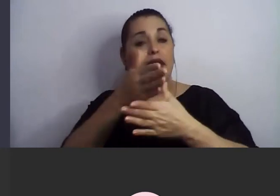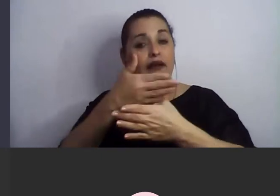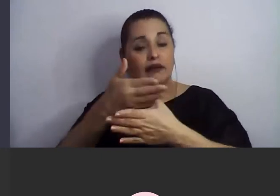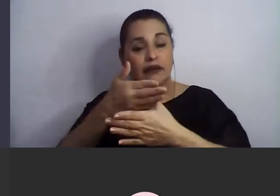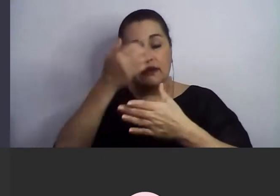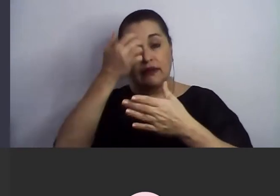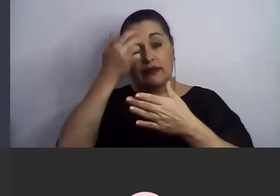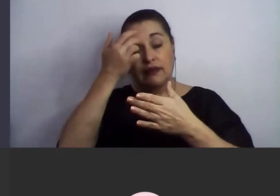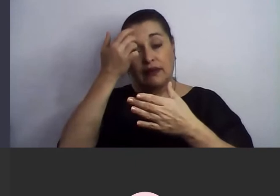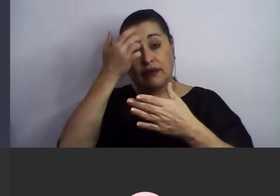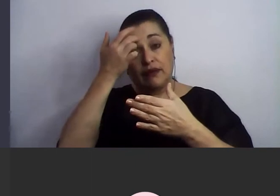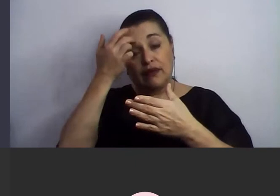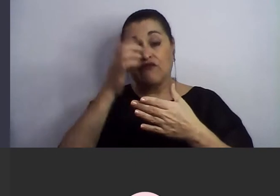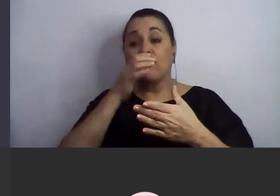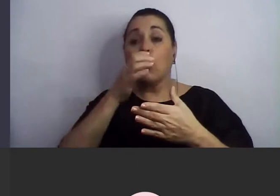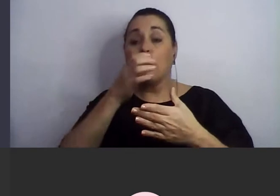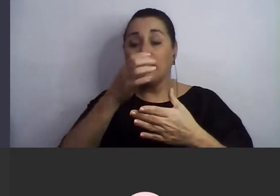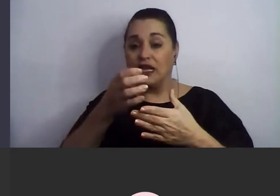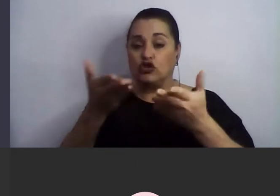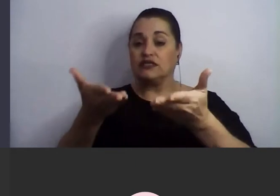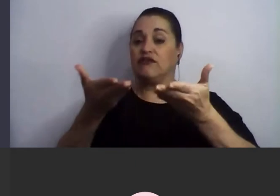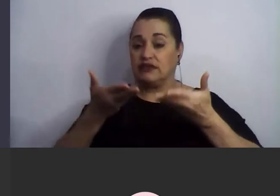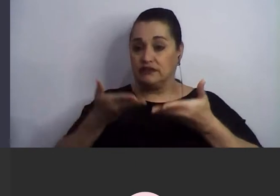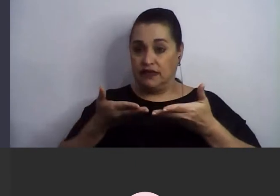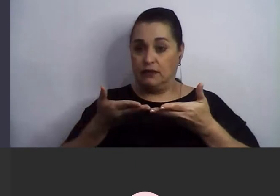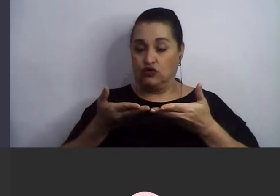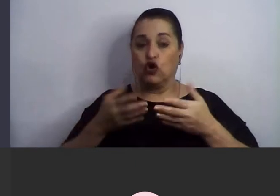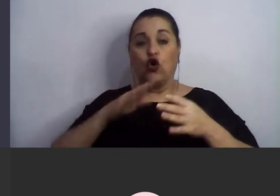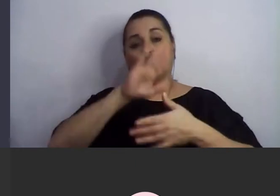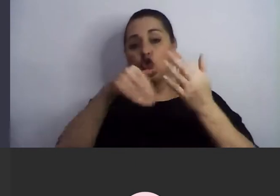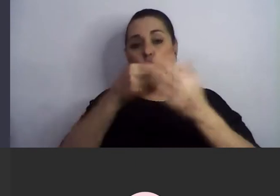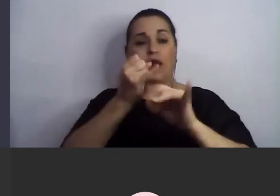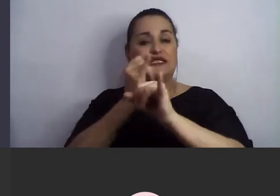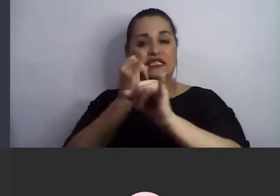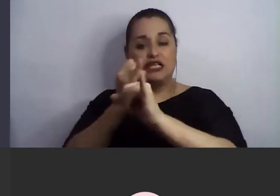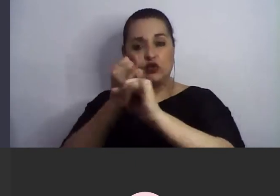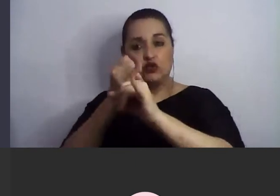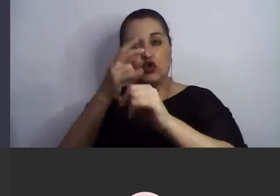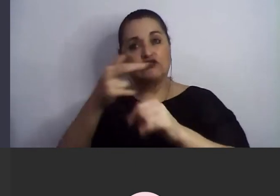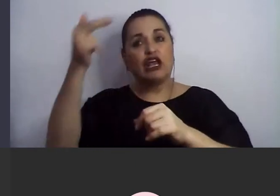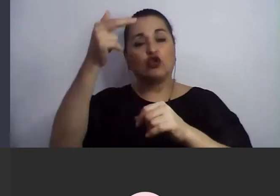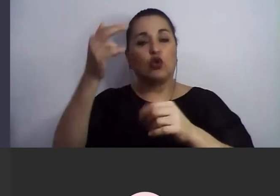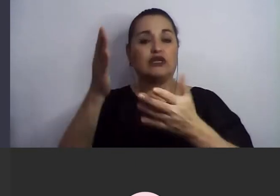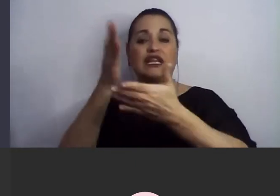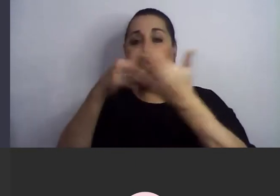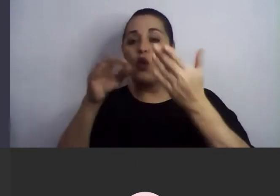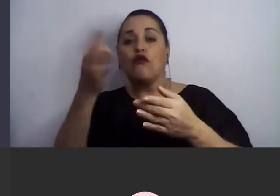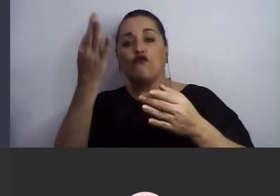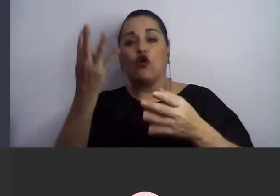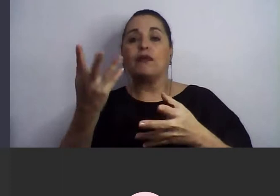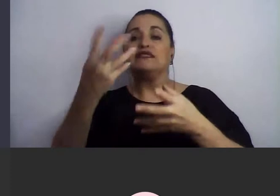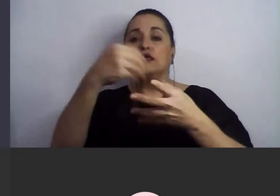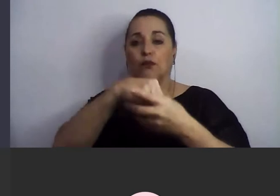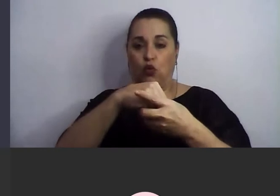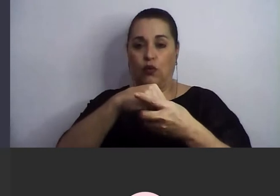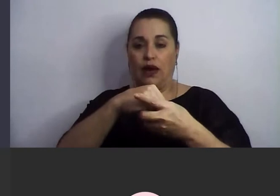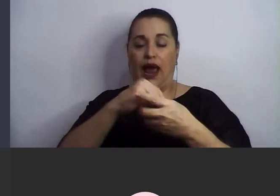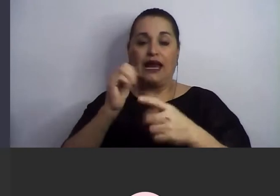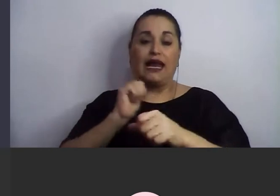recomendaciones que recibimos con las instituciones rectoras o que de alguna manera se involucran en la